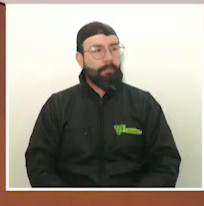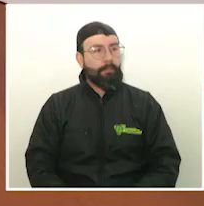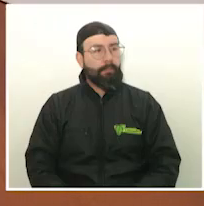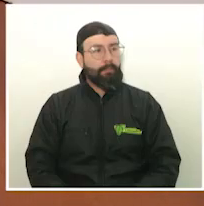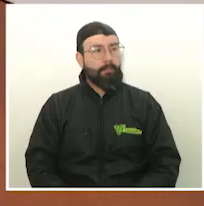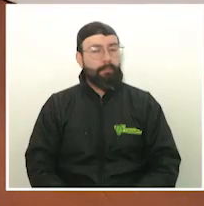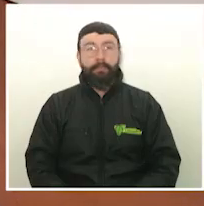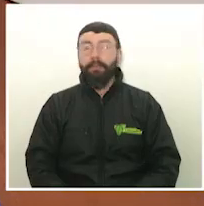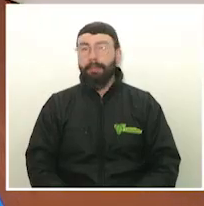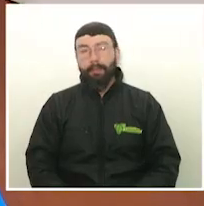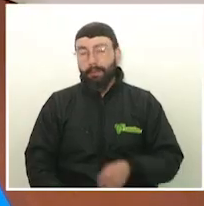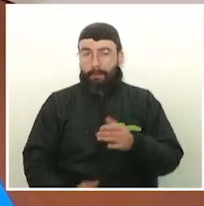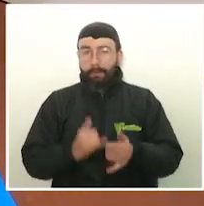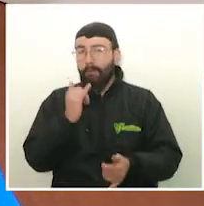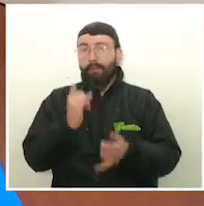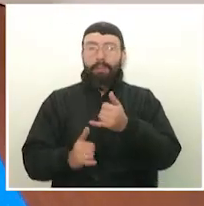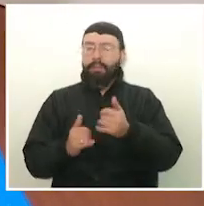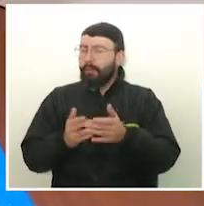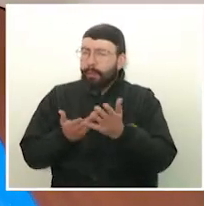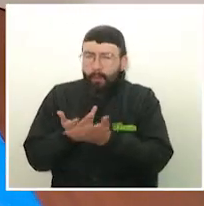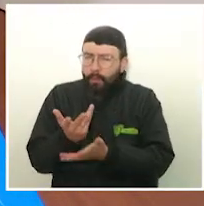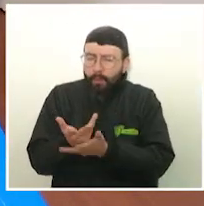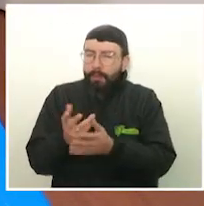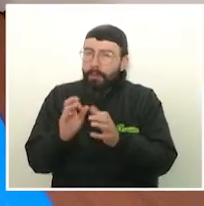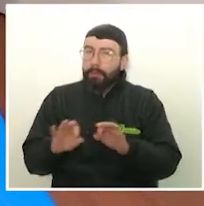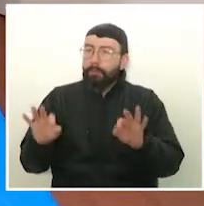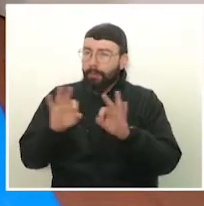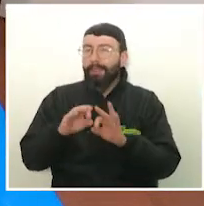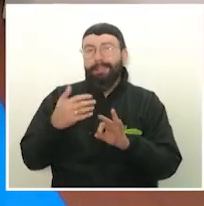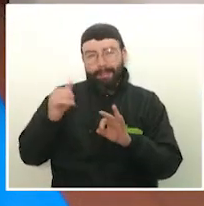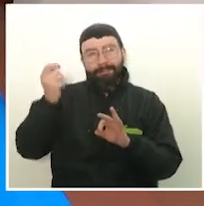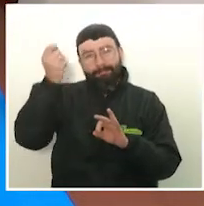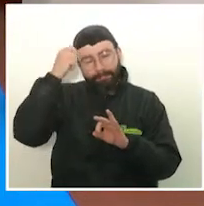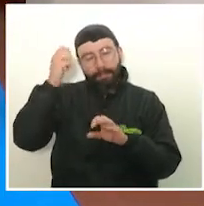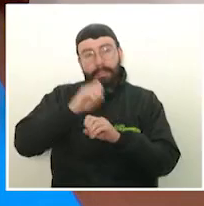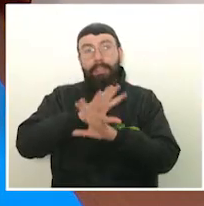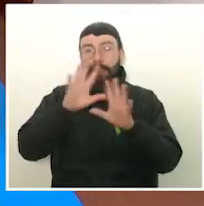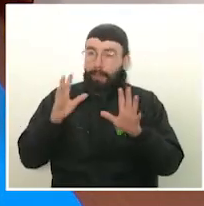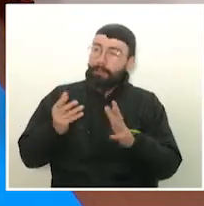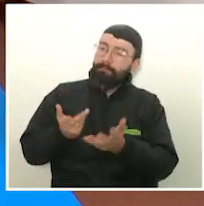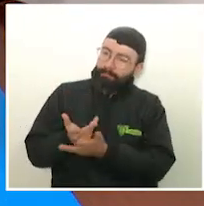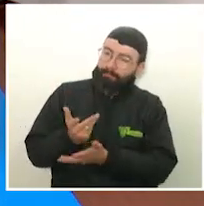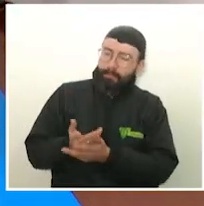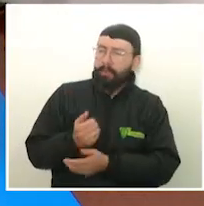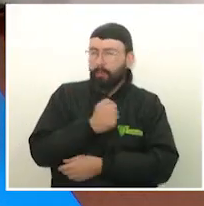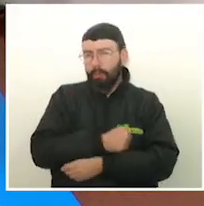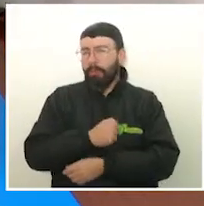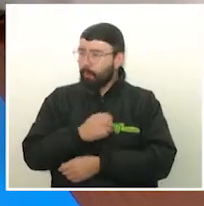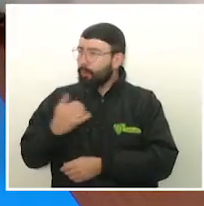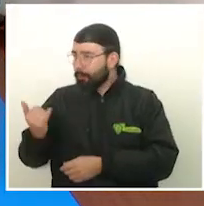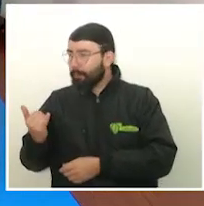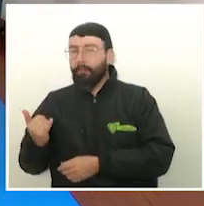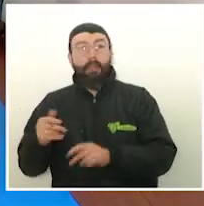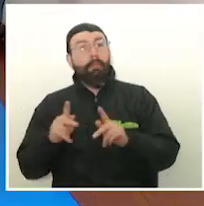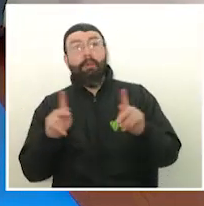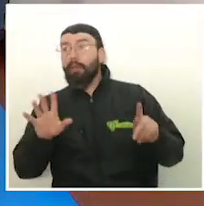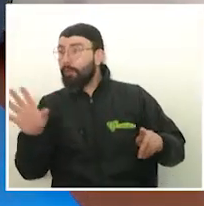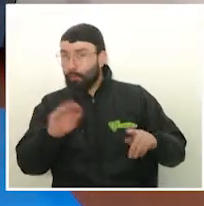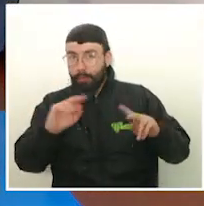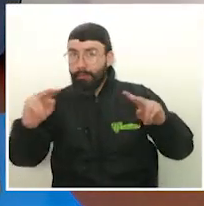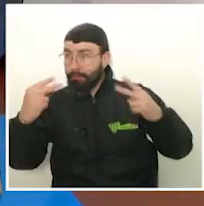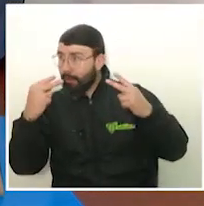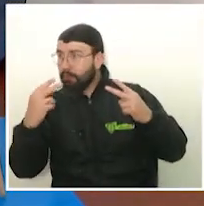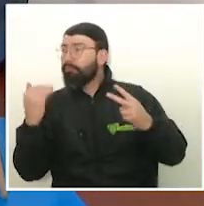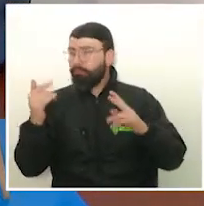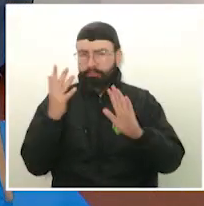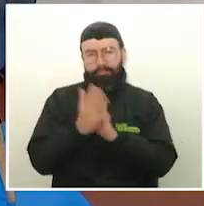Y el mensaje final, padre, de este día ha quedado muy claro con todas estas notas, pero queremos que le envíes a todas las personas que nos están viendo un